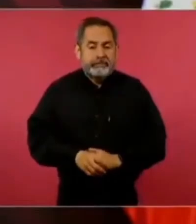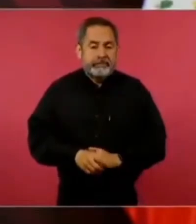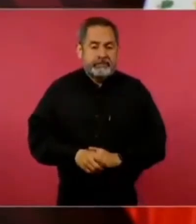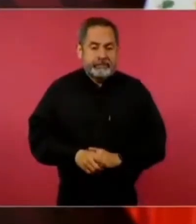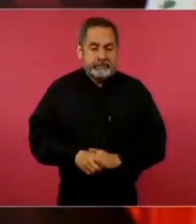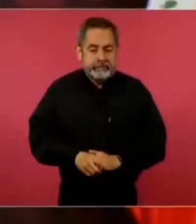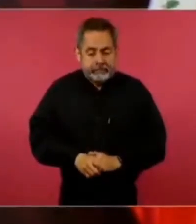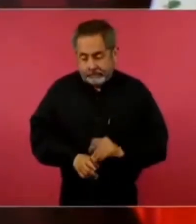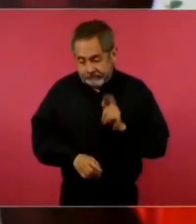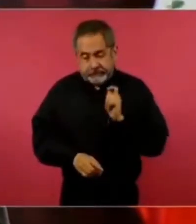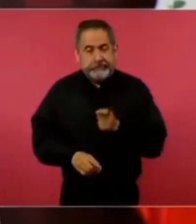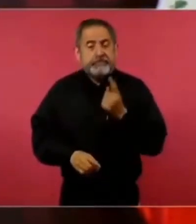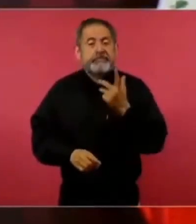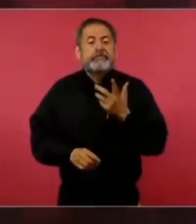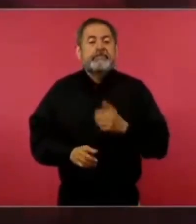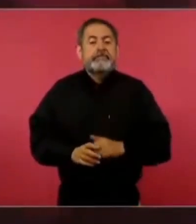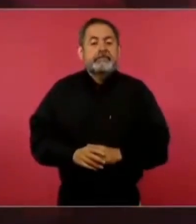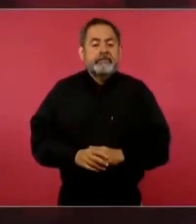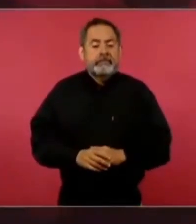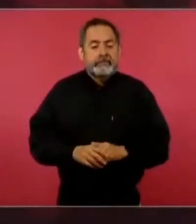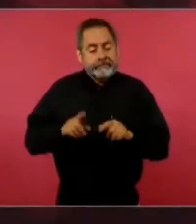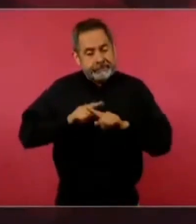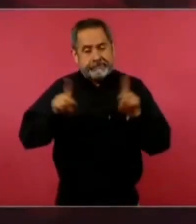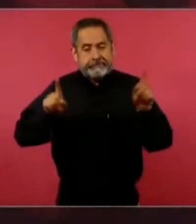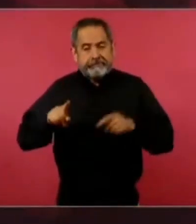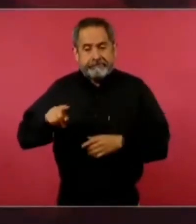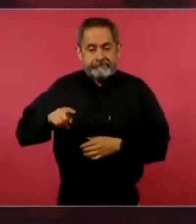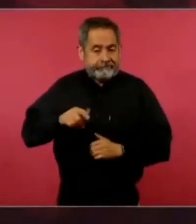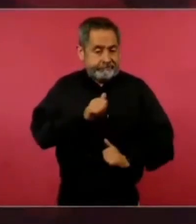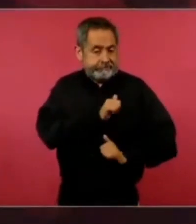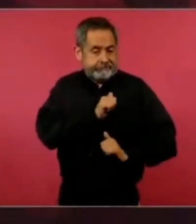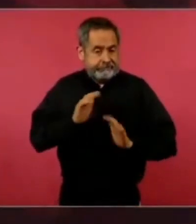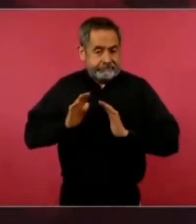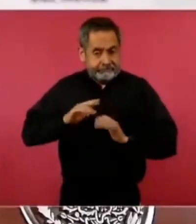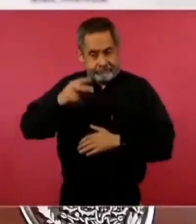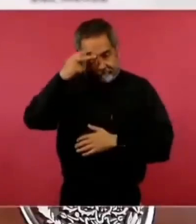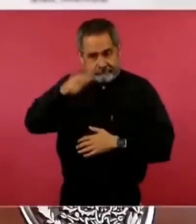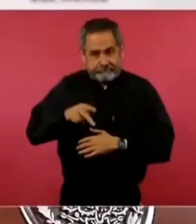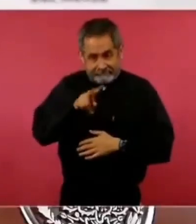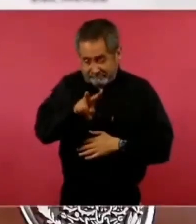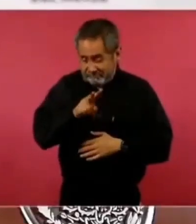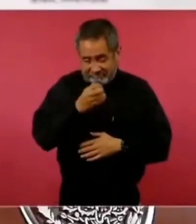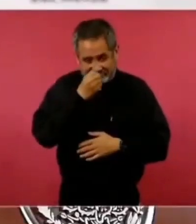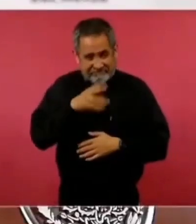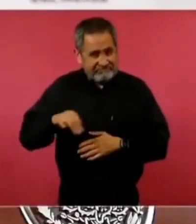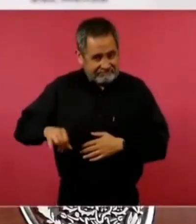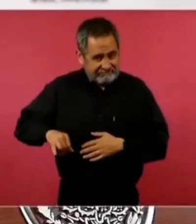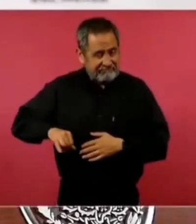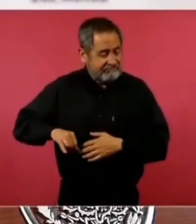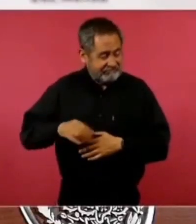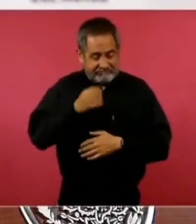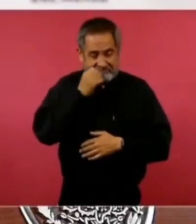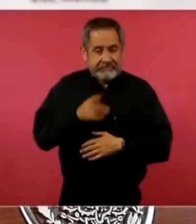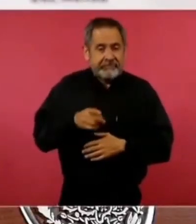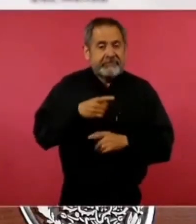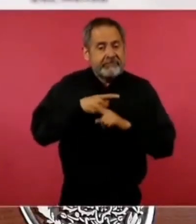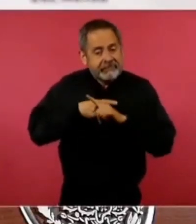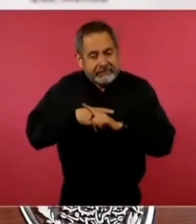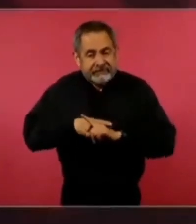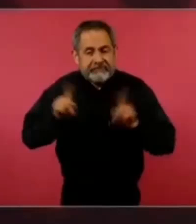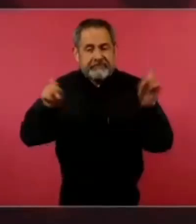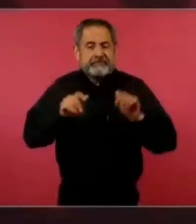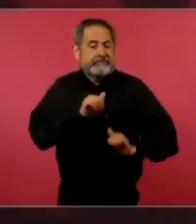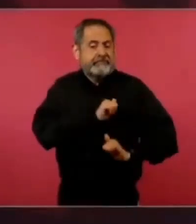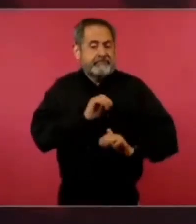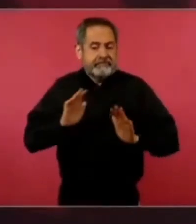Nada más que el ejército mexicano. Por eso es interesante el tema. Es distinto a